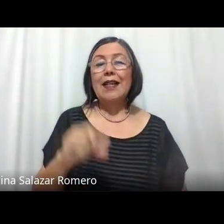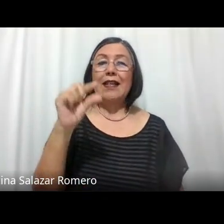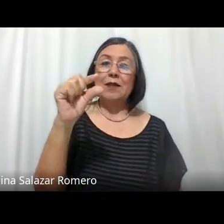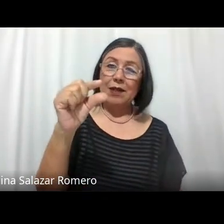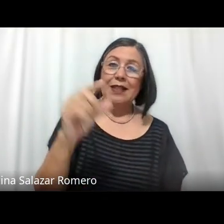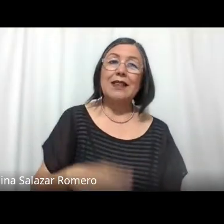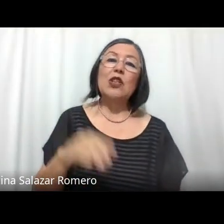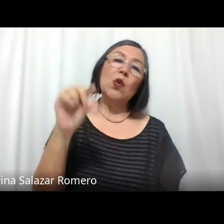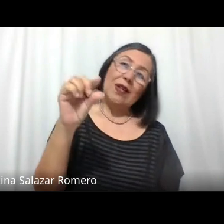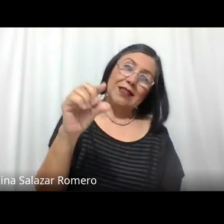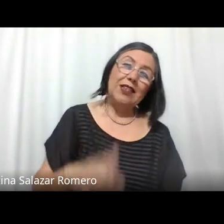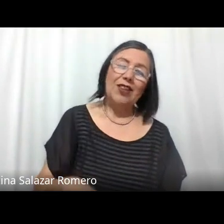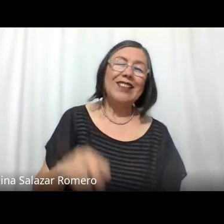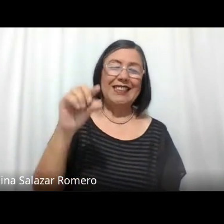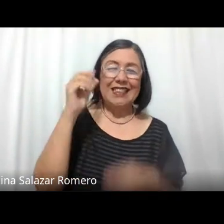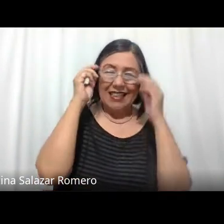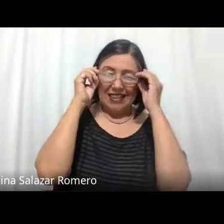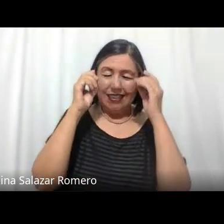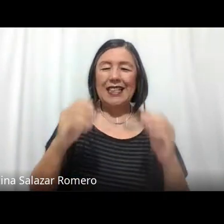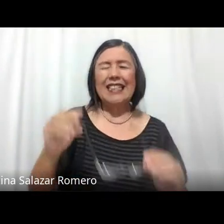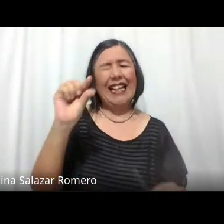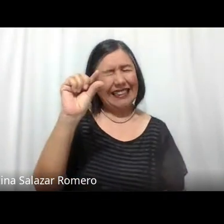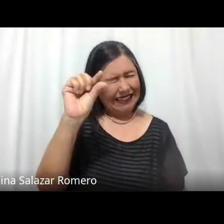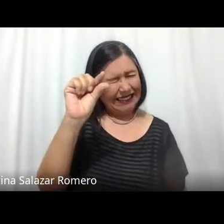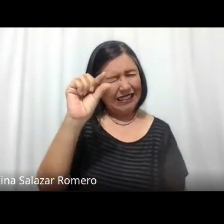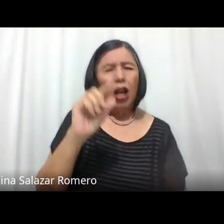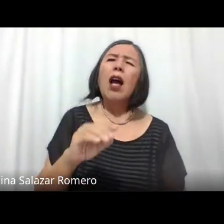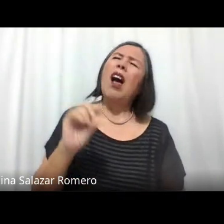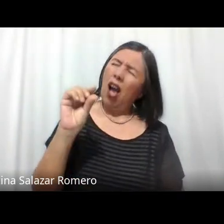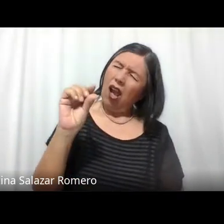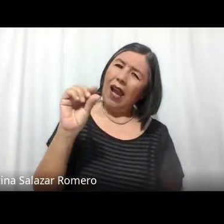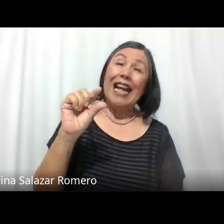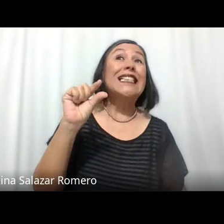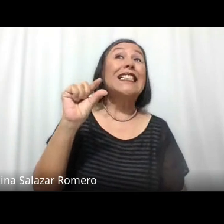ser espérame tantito o al ratito, ¿sí? Y ahí tienes,